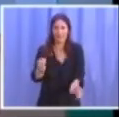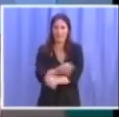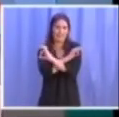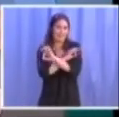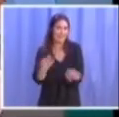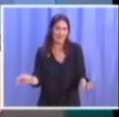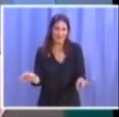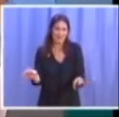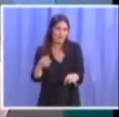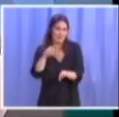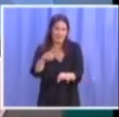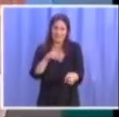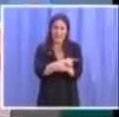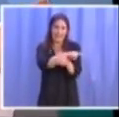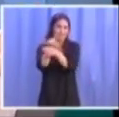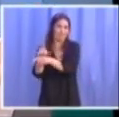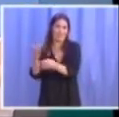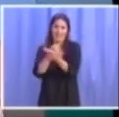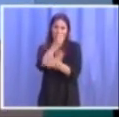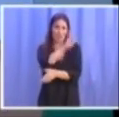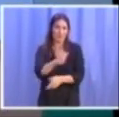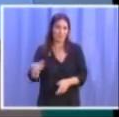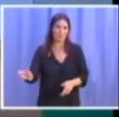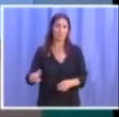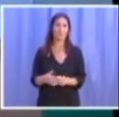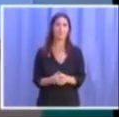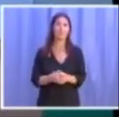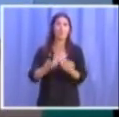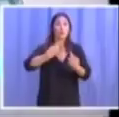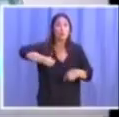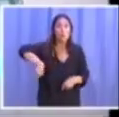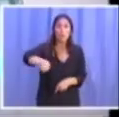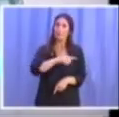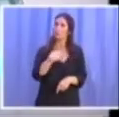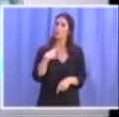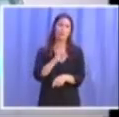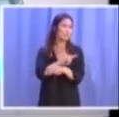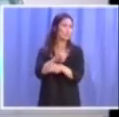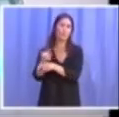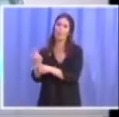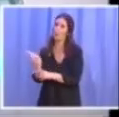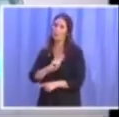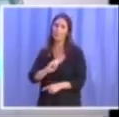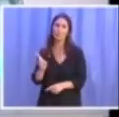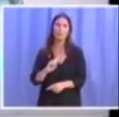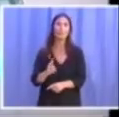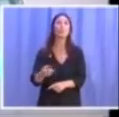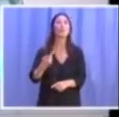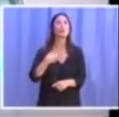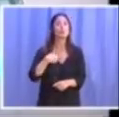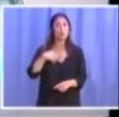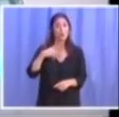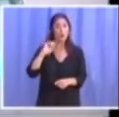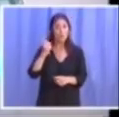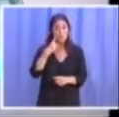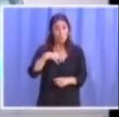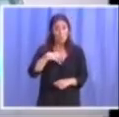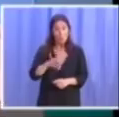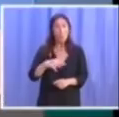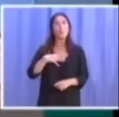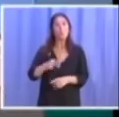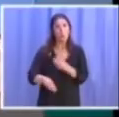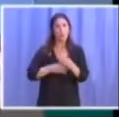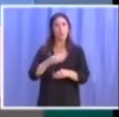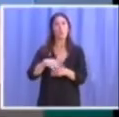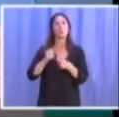absolutamente nada. Están engañando a la gente. Nosotros no engañamos a la gente. Si entramos, lo haremos. Y además se lo